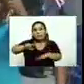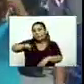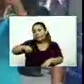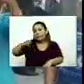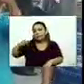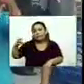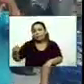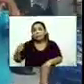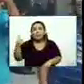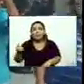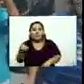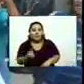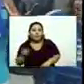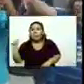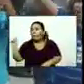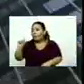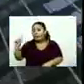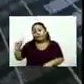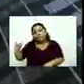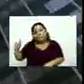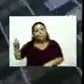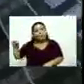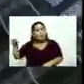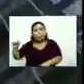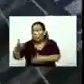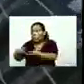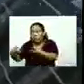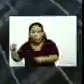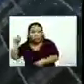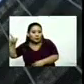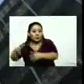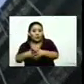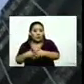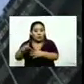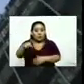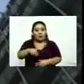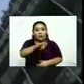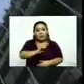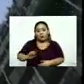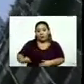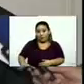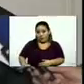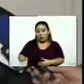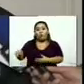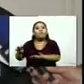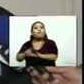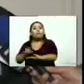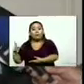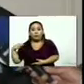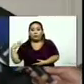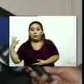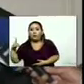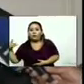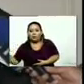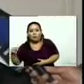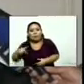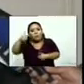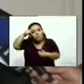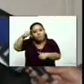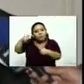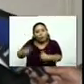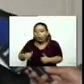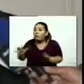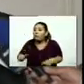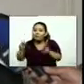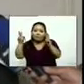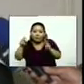con estatus de protección temporal tengan una solución en Estados Unidos. El Salvador y Washington seguirán en conversaciones para buscar un acuerdo migratorio